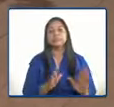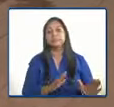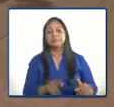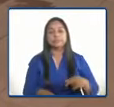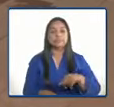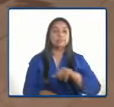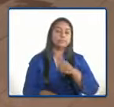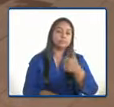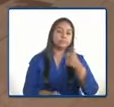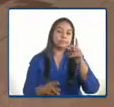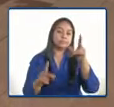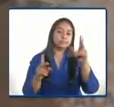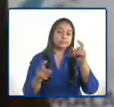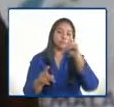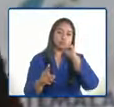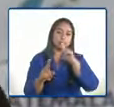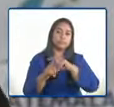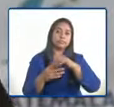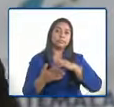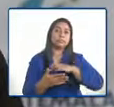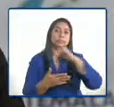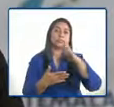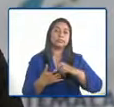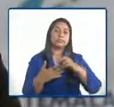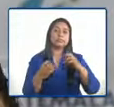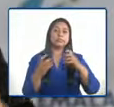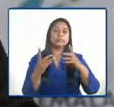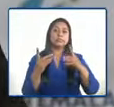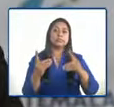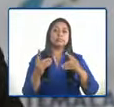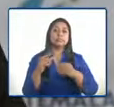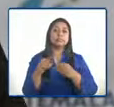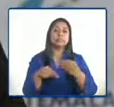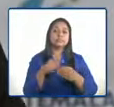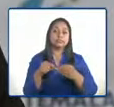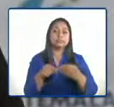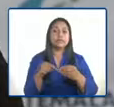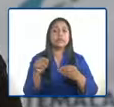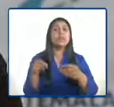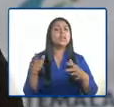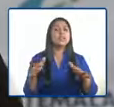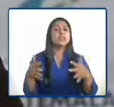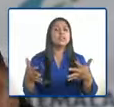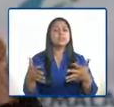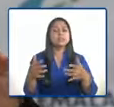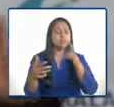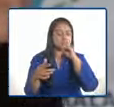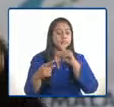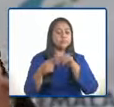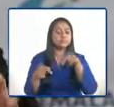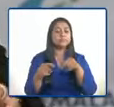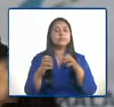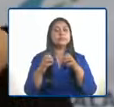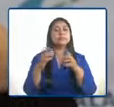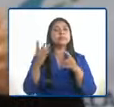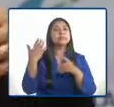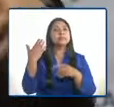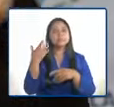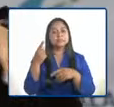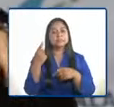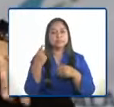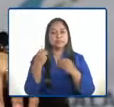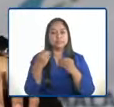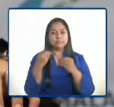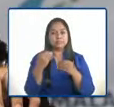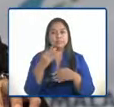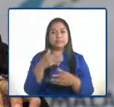quiero mencionar es el programa de Educando en Familia. Este programa de Educando en Familia anteriormente se daba